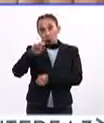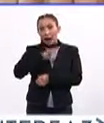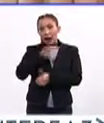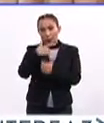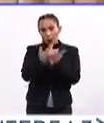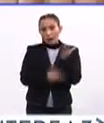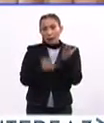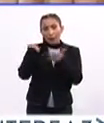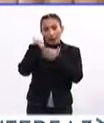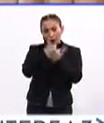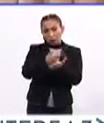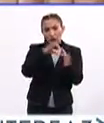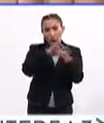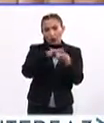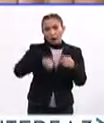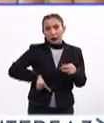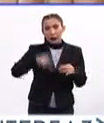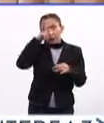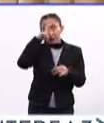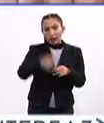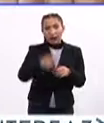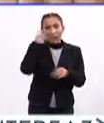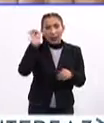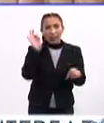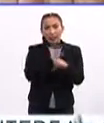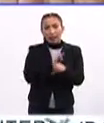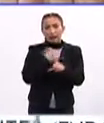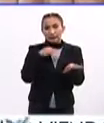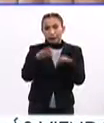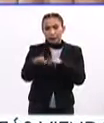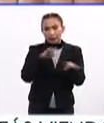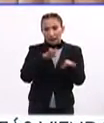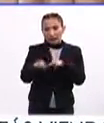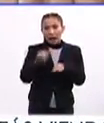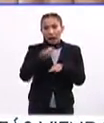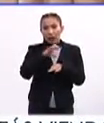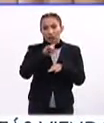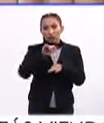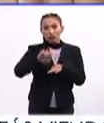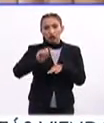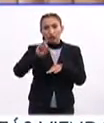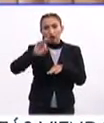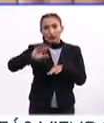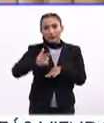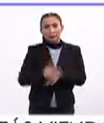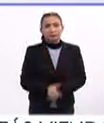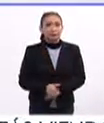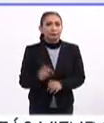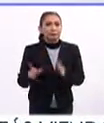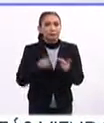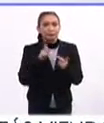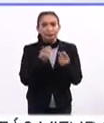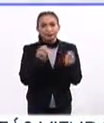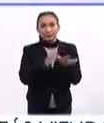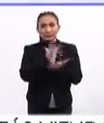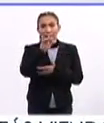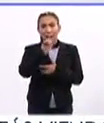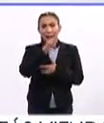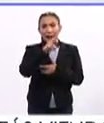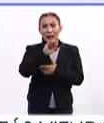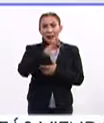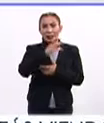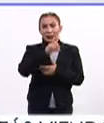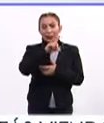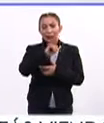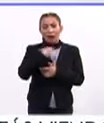programas en colaboración con el Gobierno de México para fortalecer este trabajo con acnur.org. Perfecto. Muchísimas gracias, Mariana